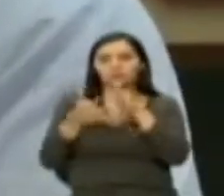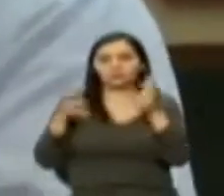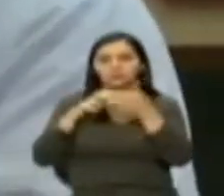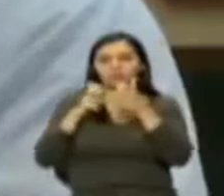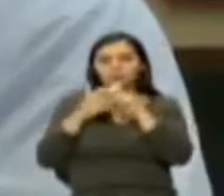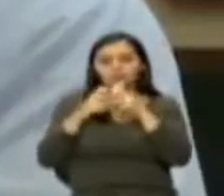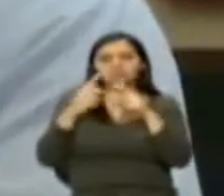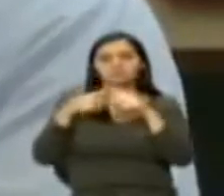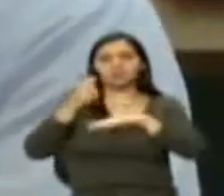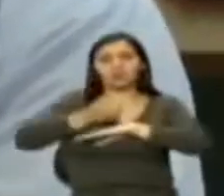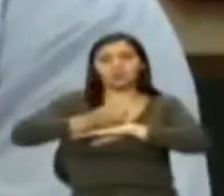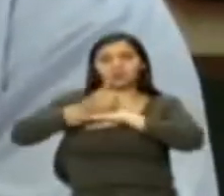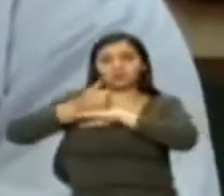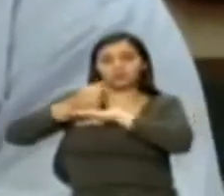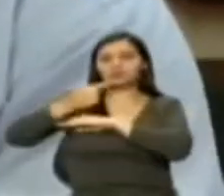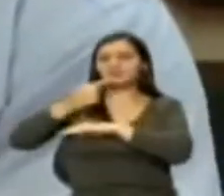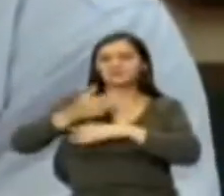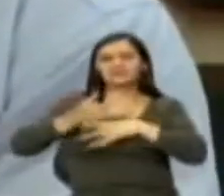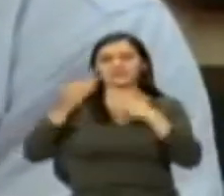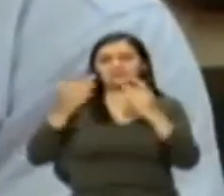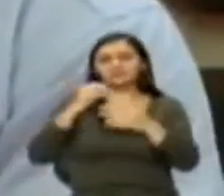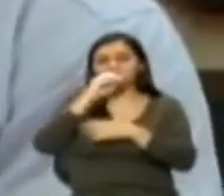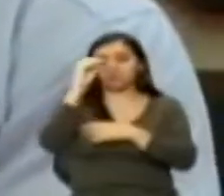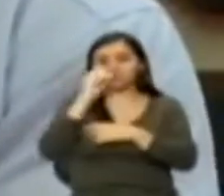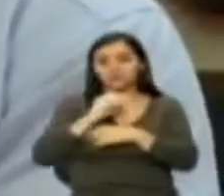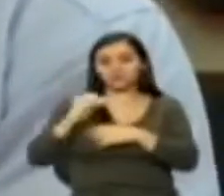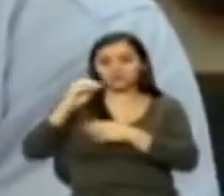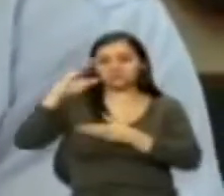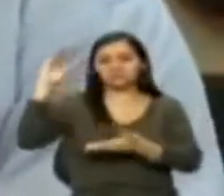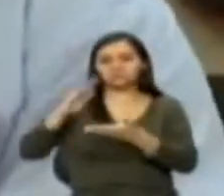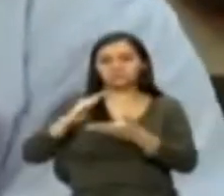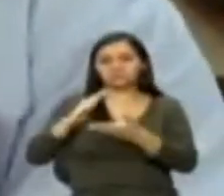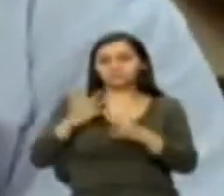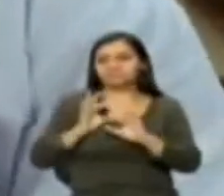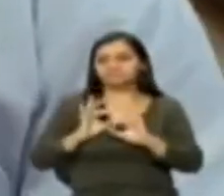autoridades ya han manifestado que estas cifras son las más bajas en la región.